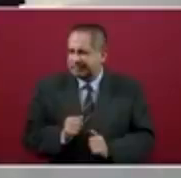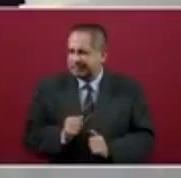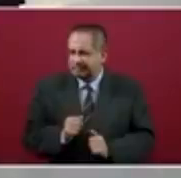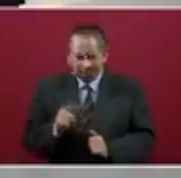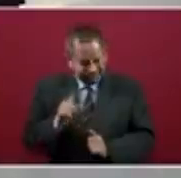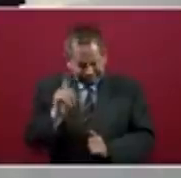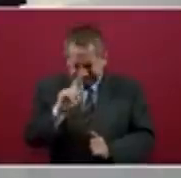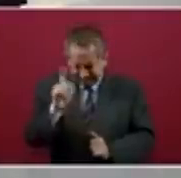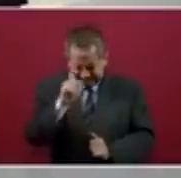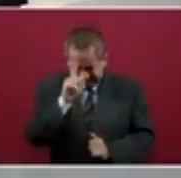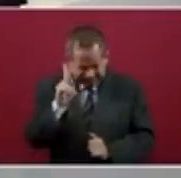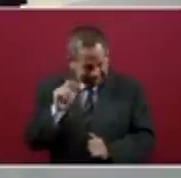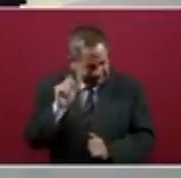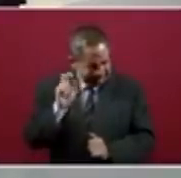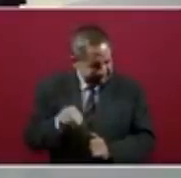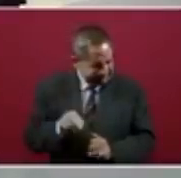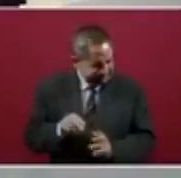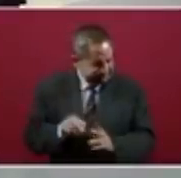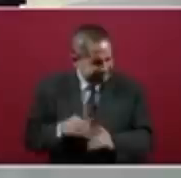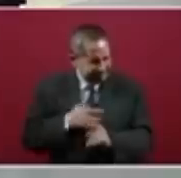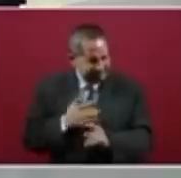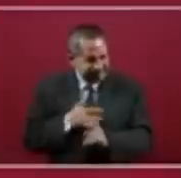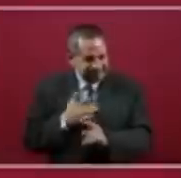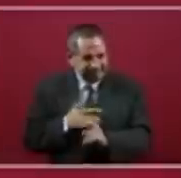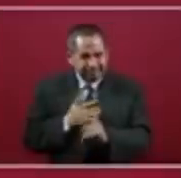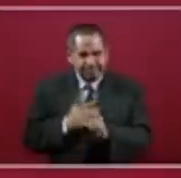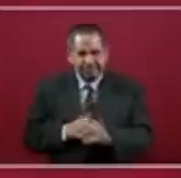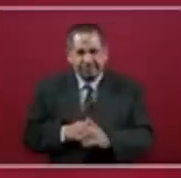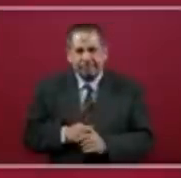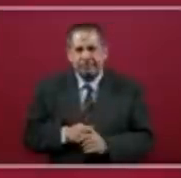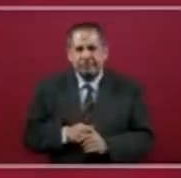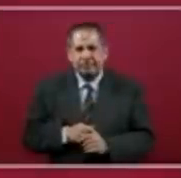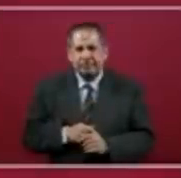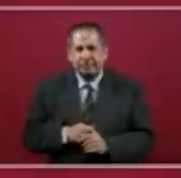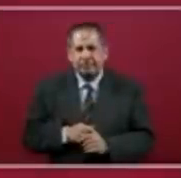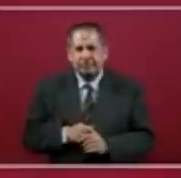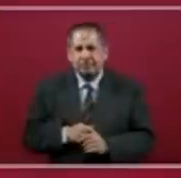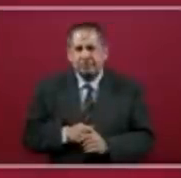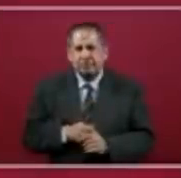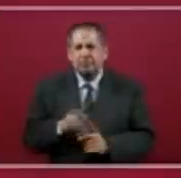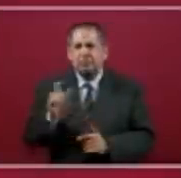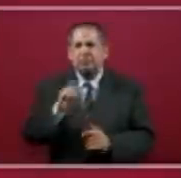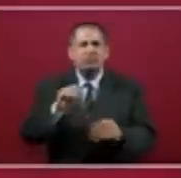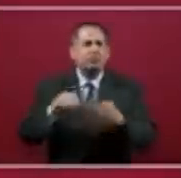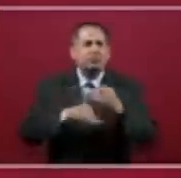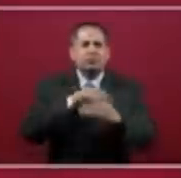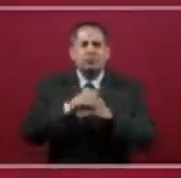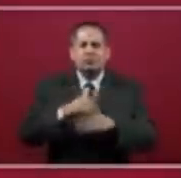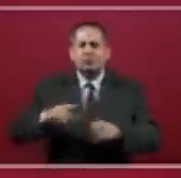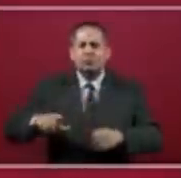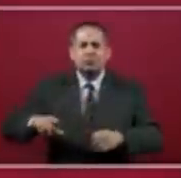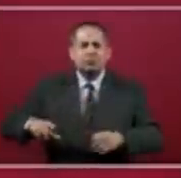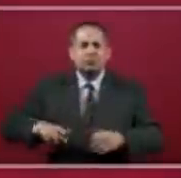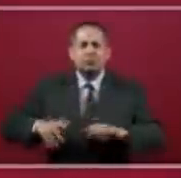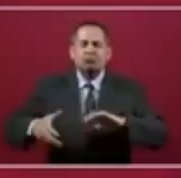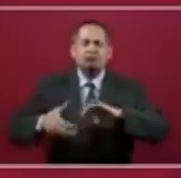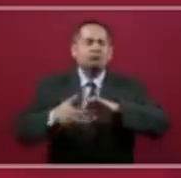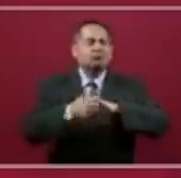No, el plan este, ¿la reforma? Cuando todos los partidos firmaron.